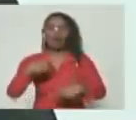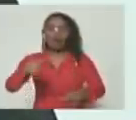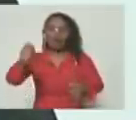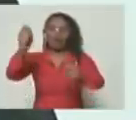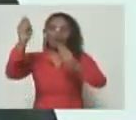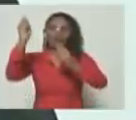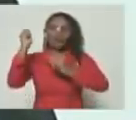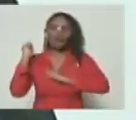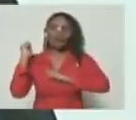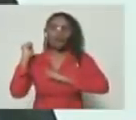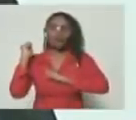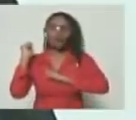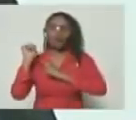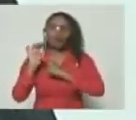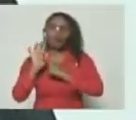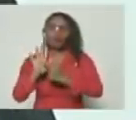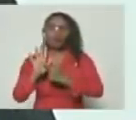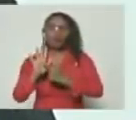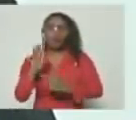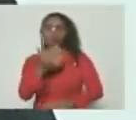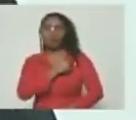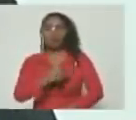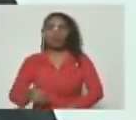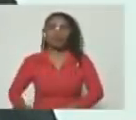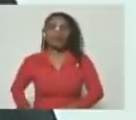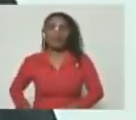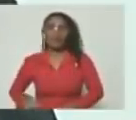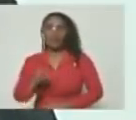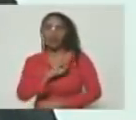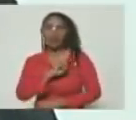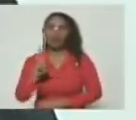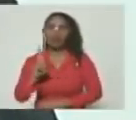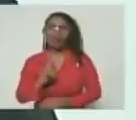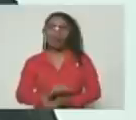cargo vacante de presidente de la República.